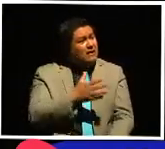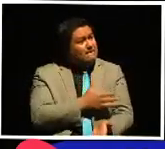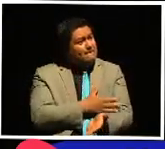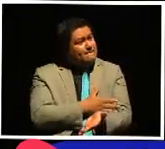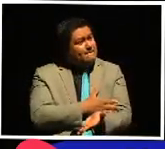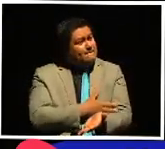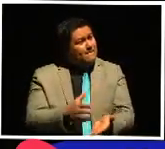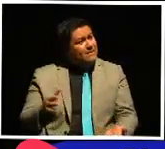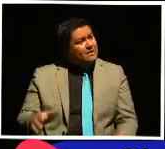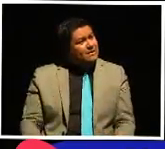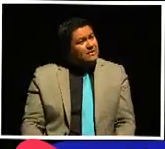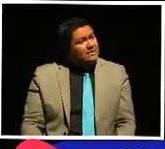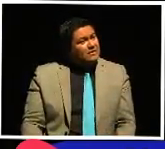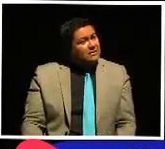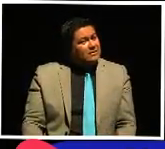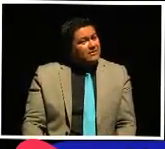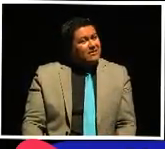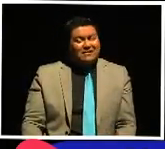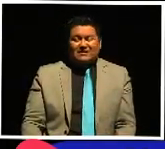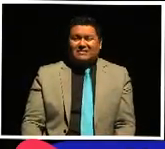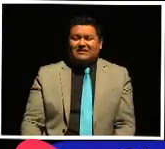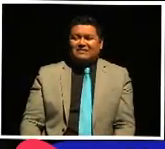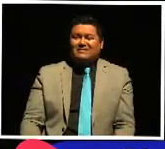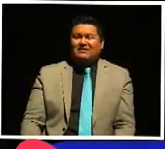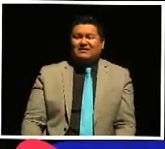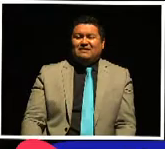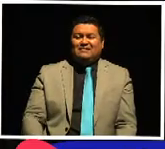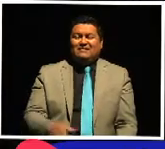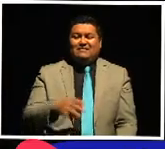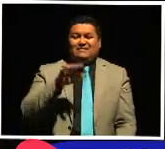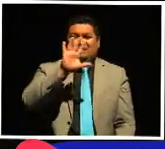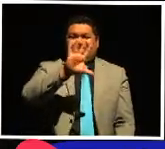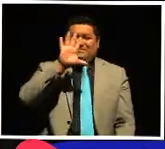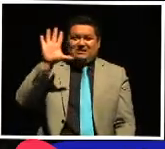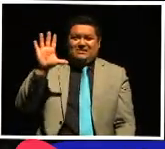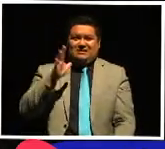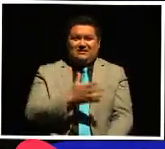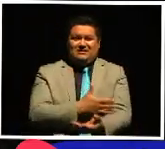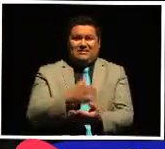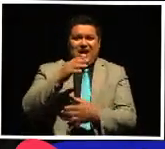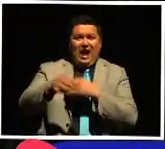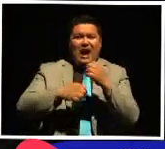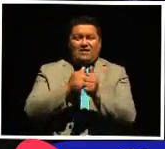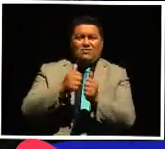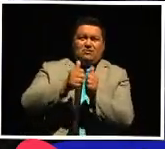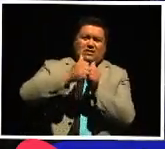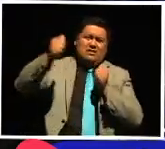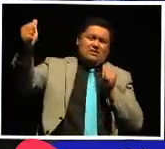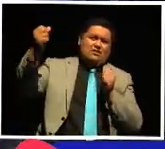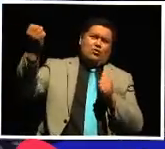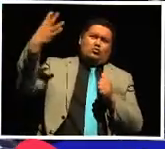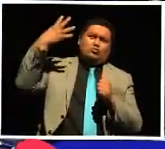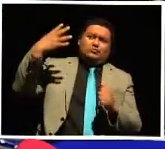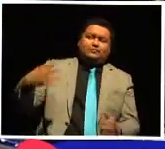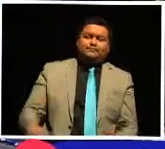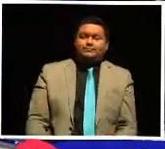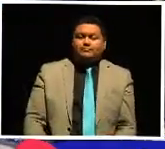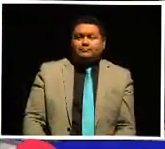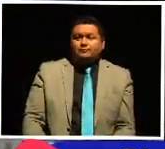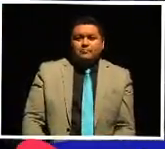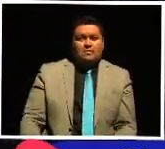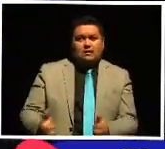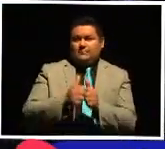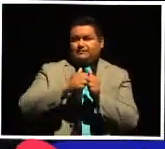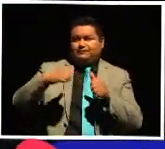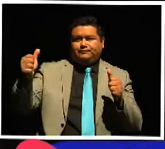55 millones... megaparsec, entonces 55 millones de años luz desde la Tierra. Una galaxia